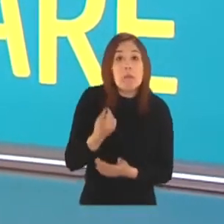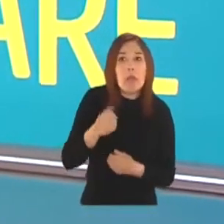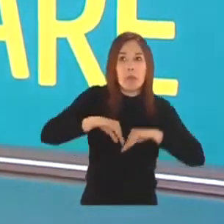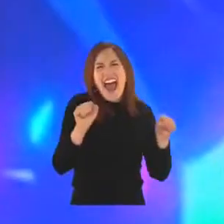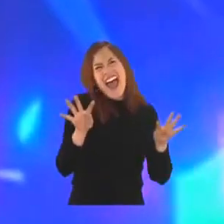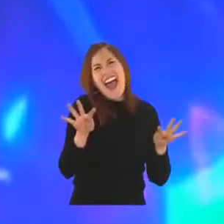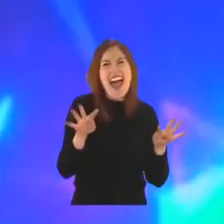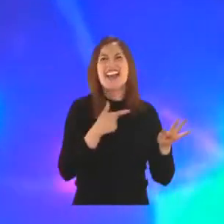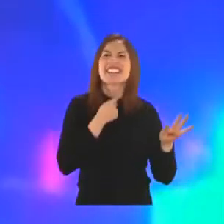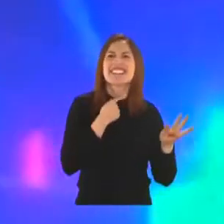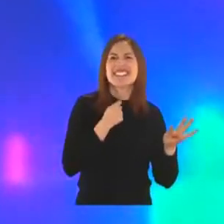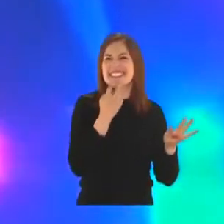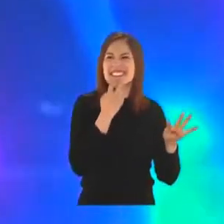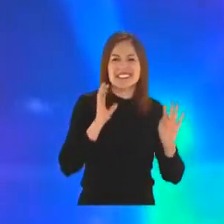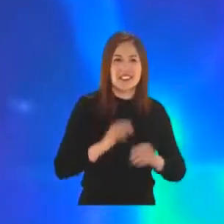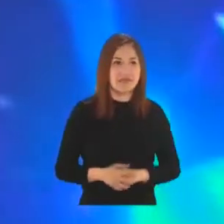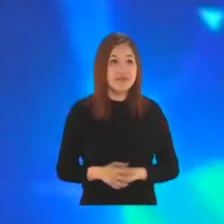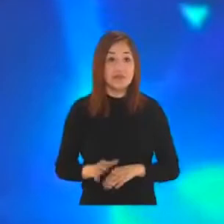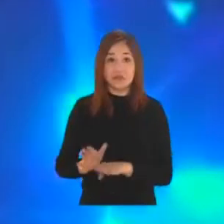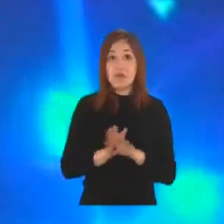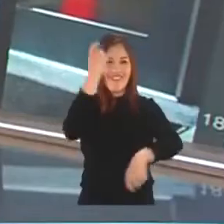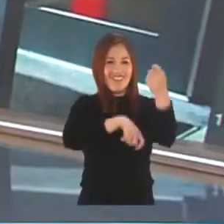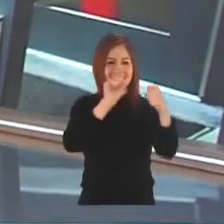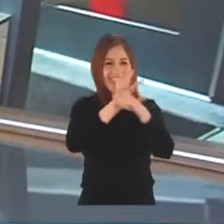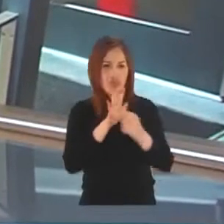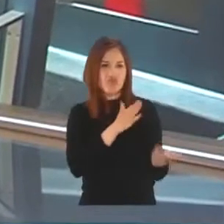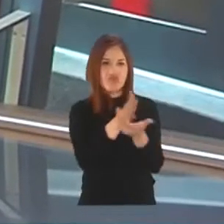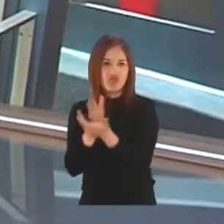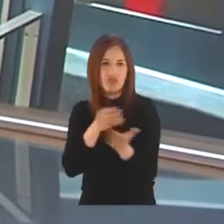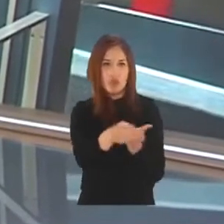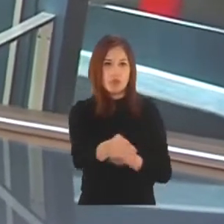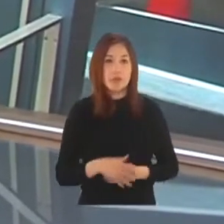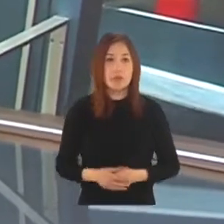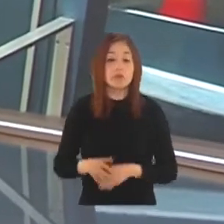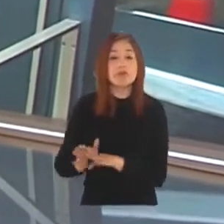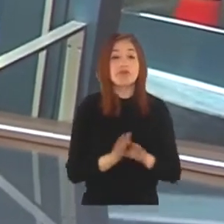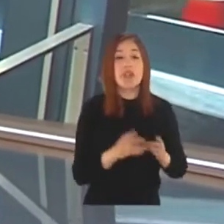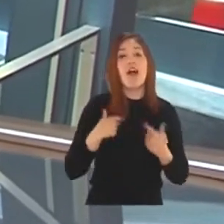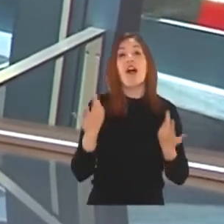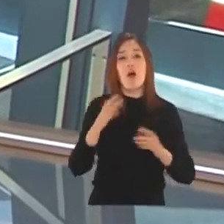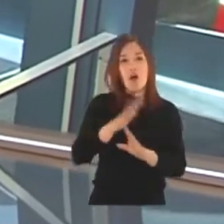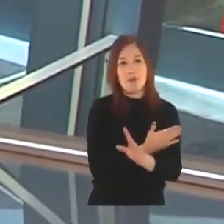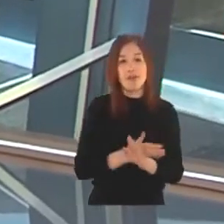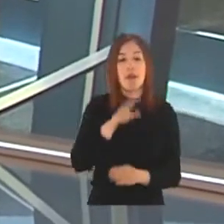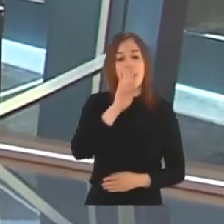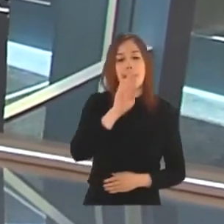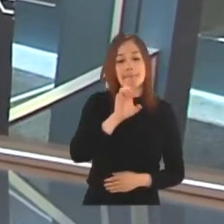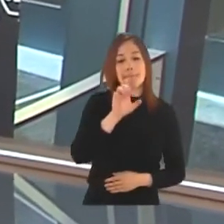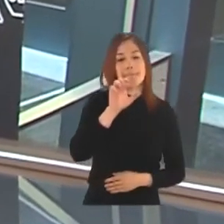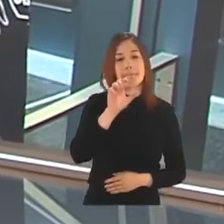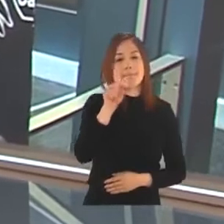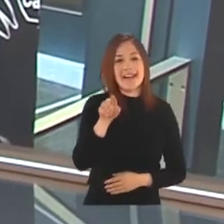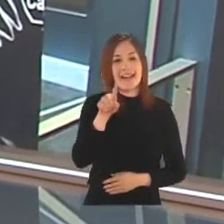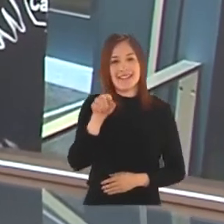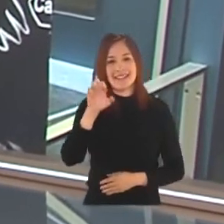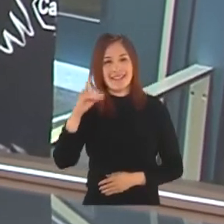los vendedores de ramen: dale a mamá una vida conectada. Y el cantante Bless nos presentó su reciente sencillo 10 PM